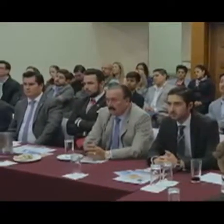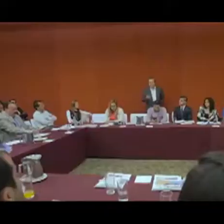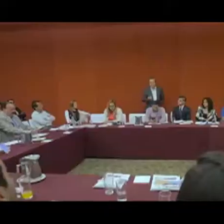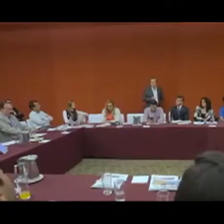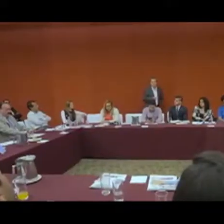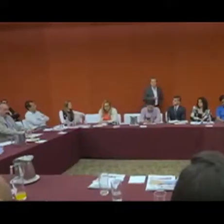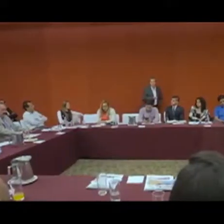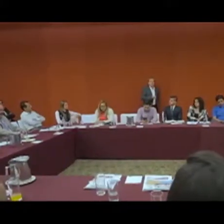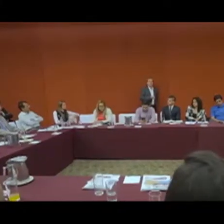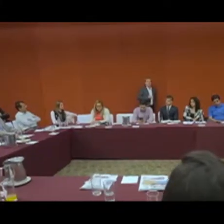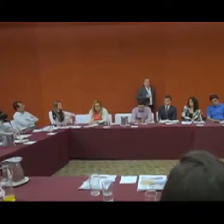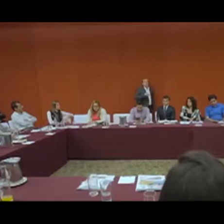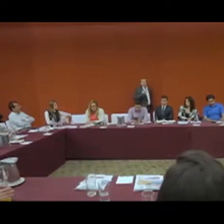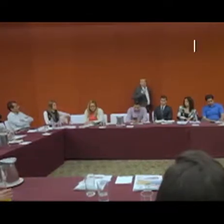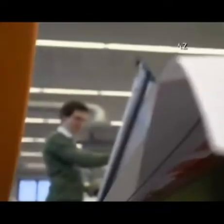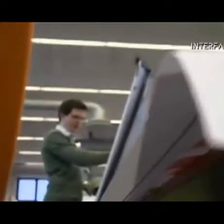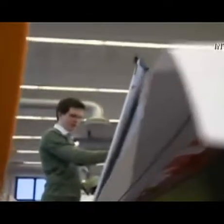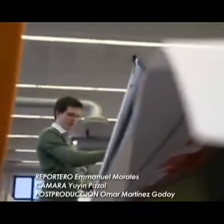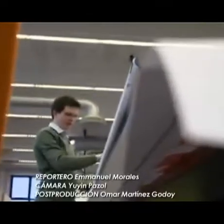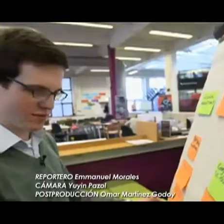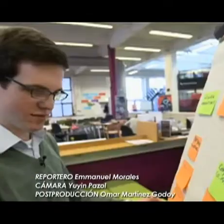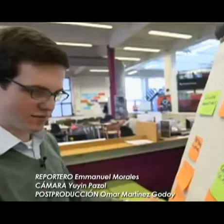ya tendríamos como que algo seguro, ¿no?